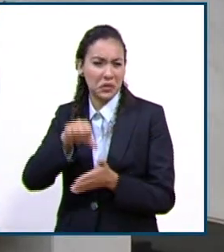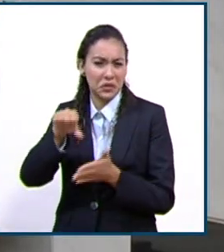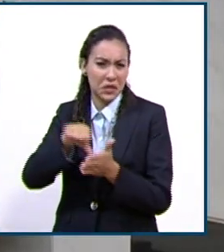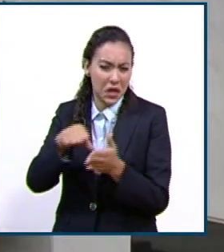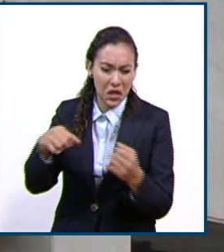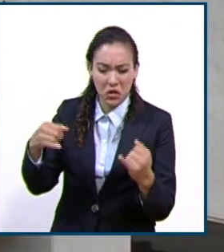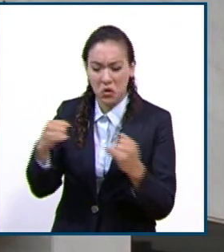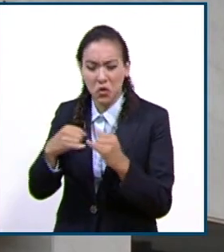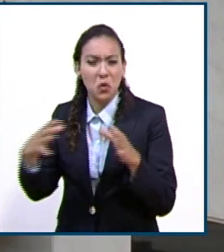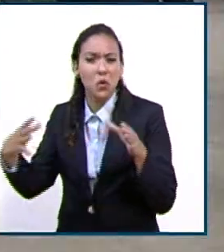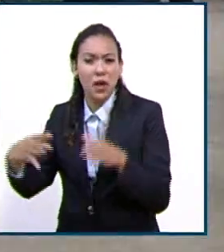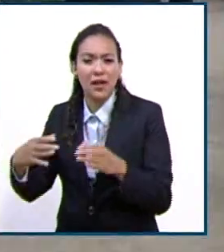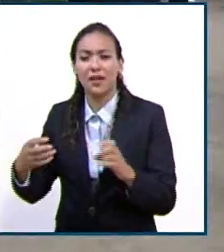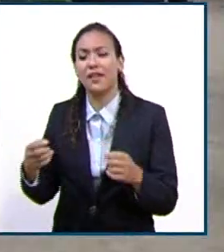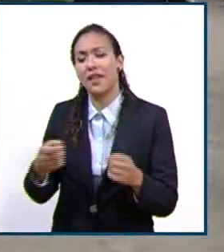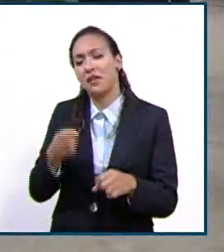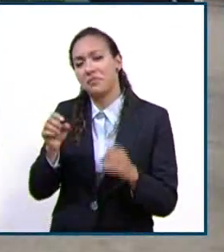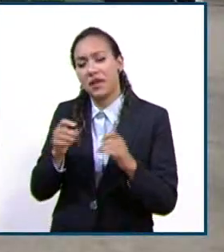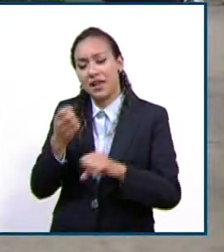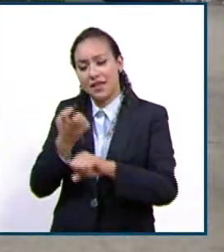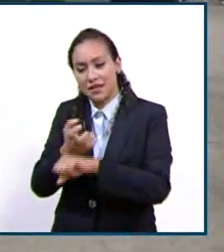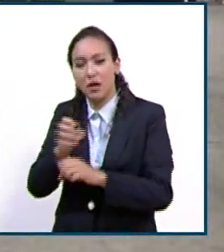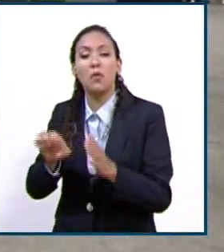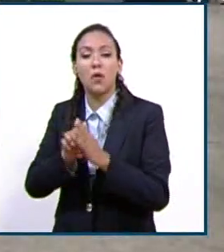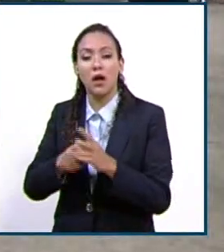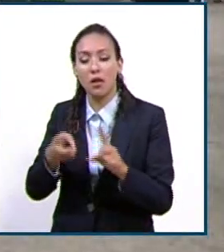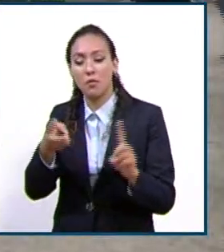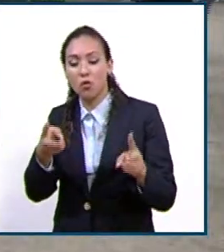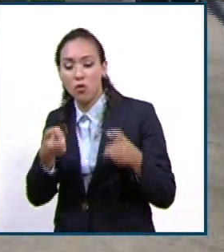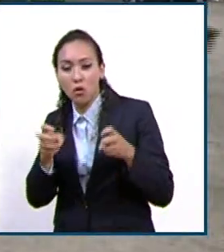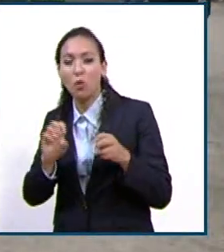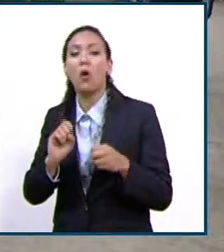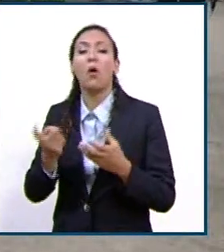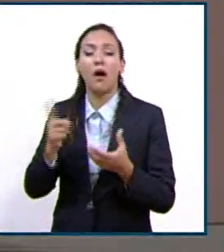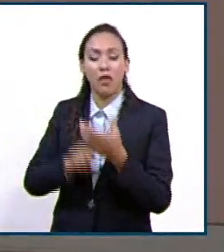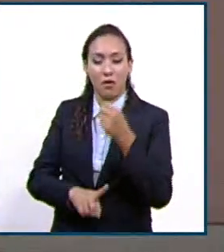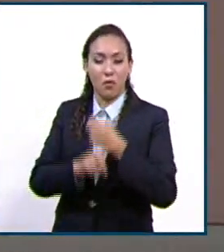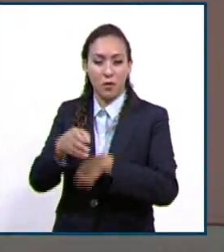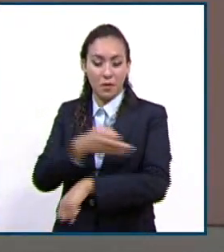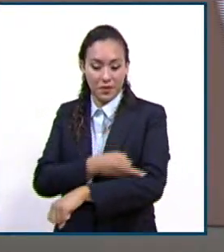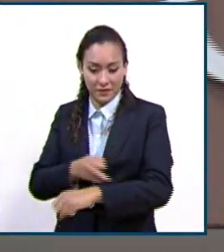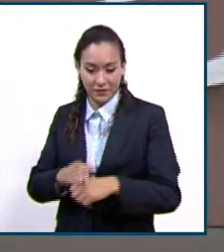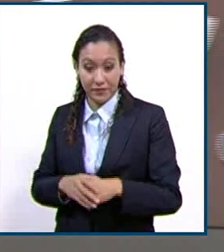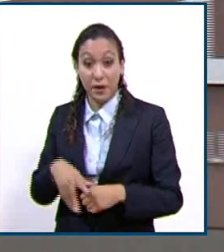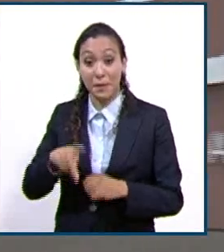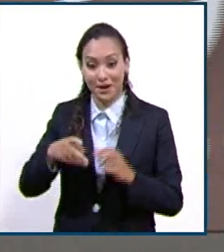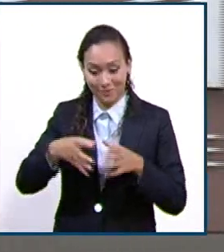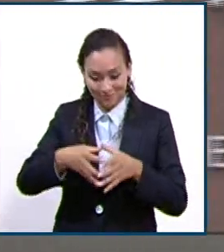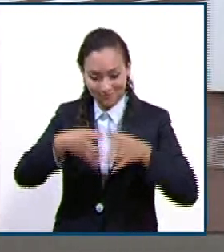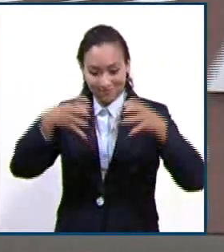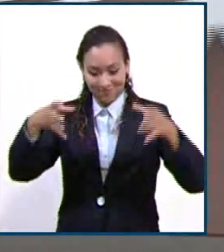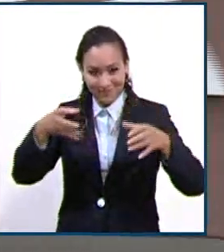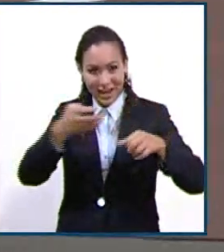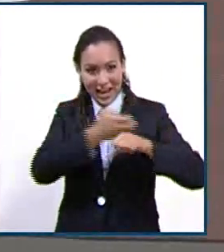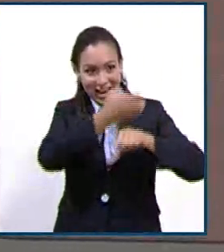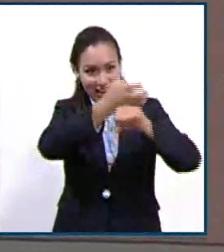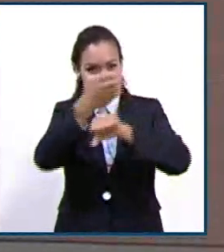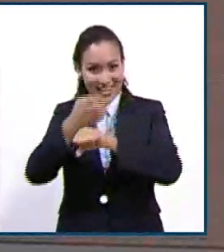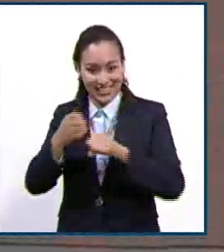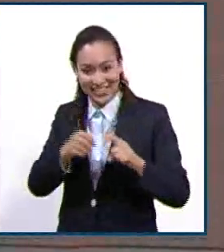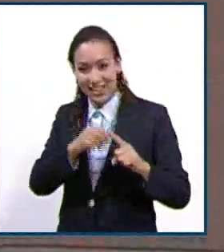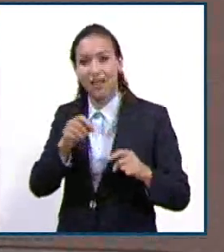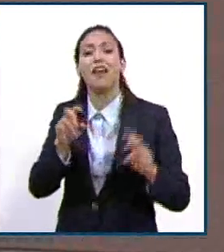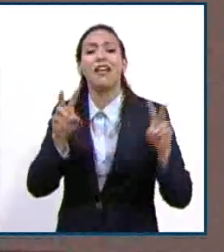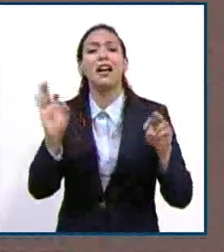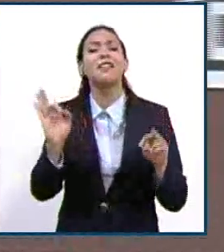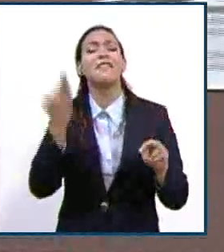o estatales, como son el robo o la violencia familiar, mientras que los jueces federales se encargan de atender asuntos de